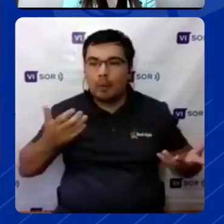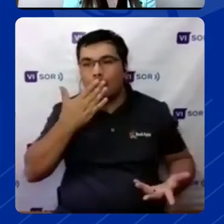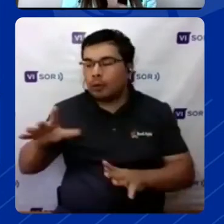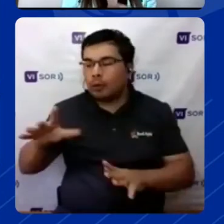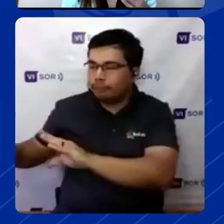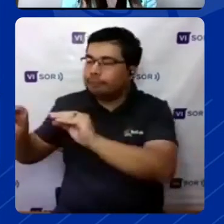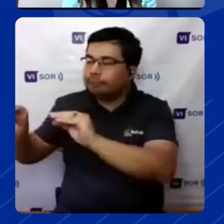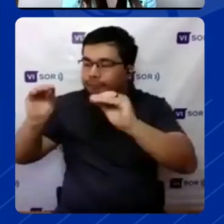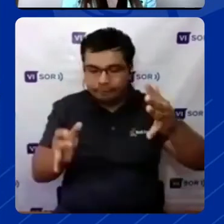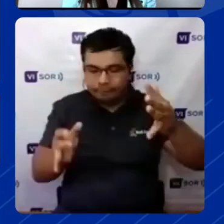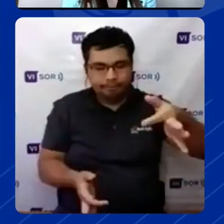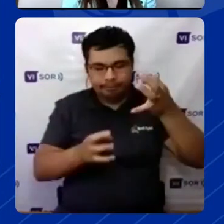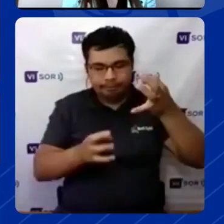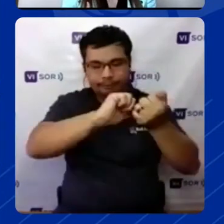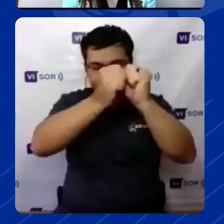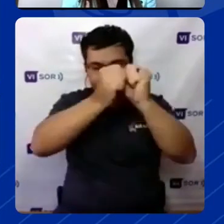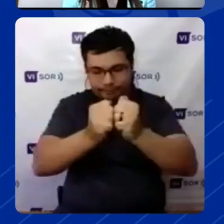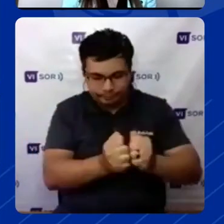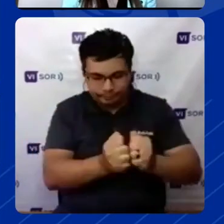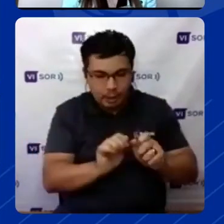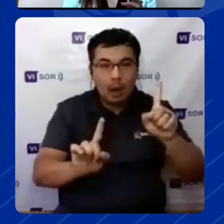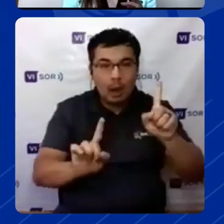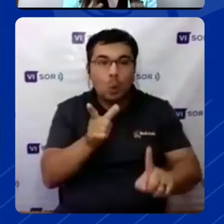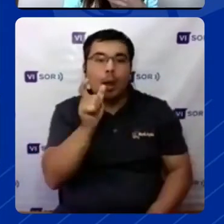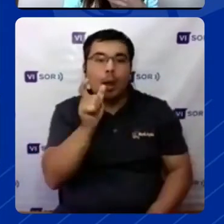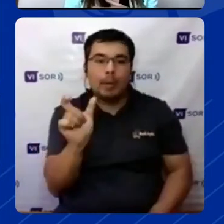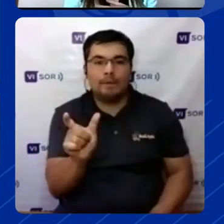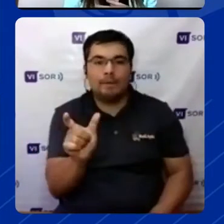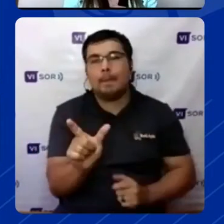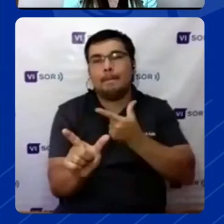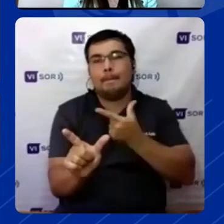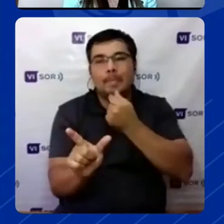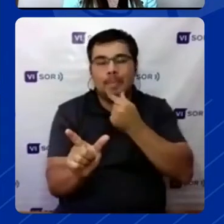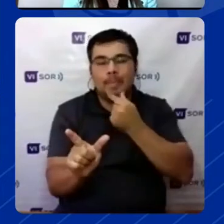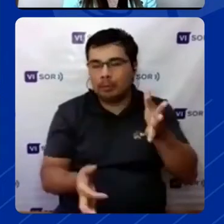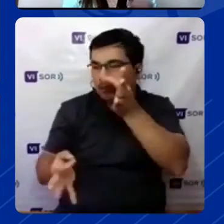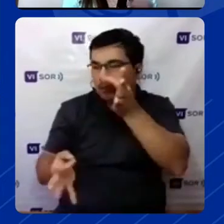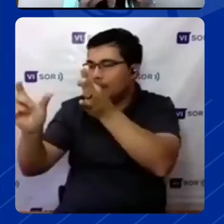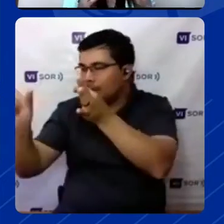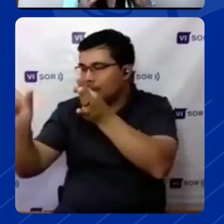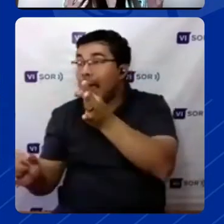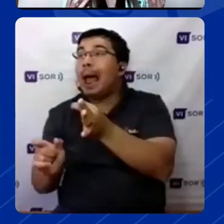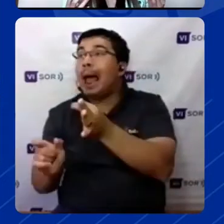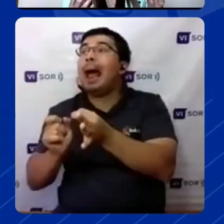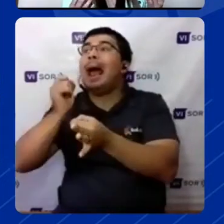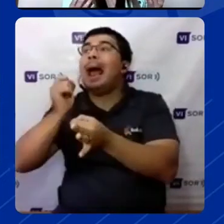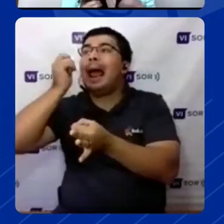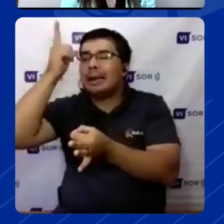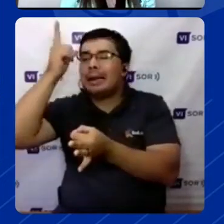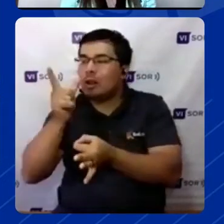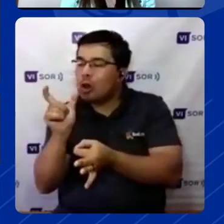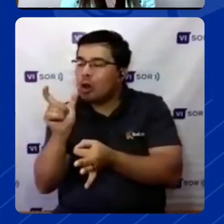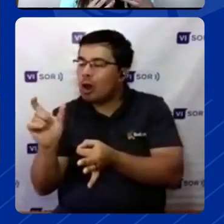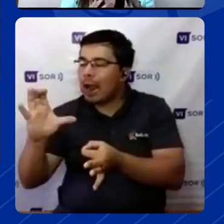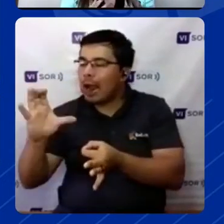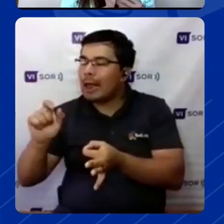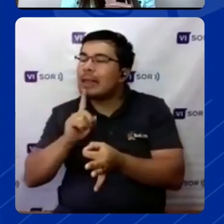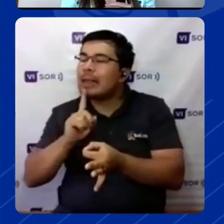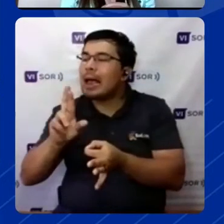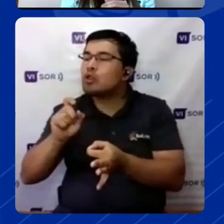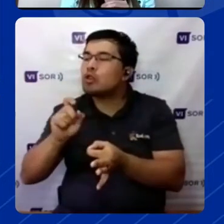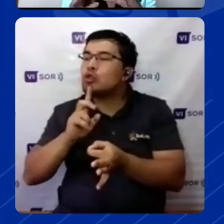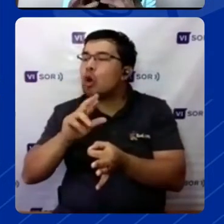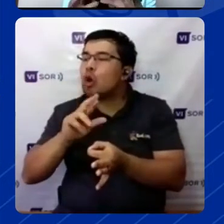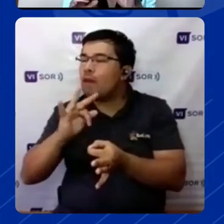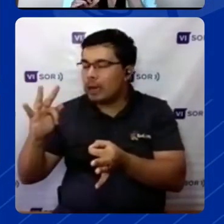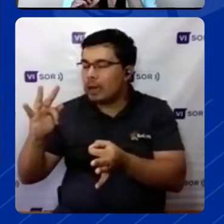sobre alguna definición que pudieran incluir en el equipo de adaptación como palabra difícil, que así como explicó